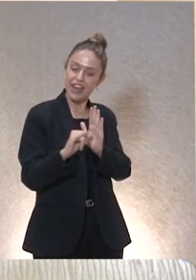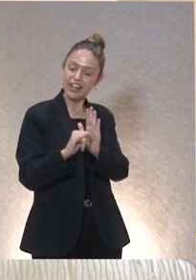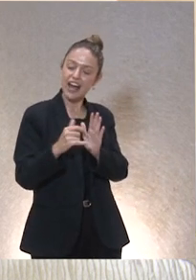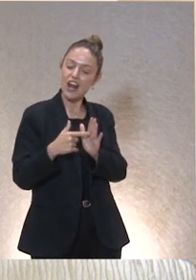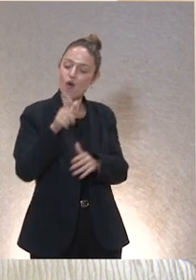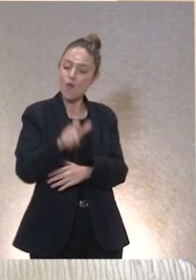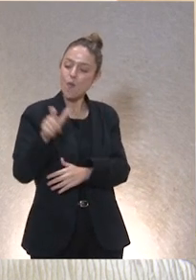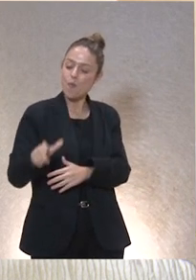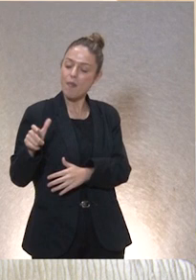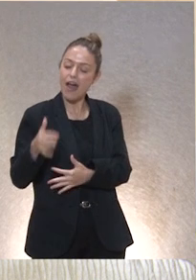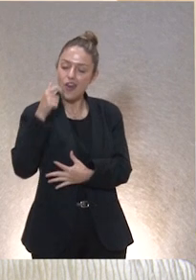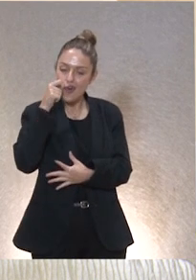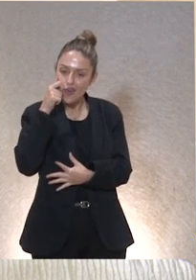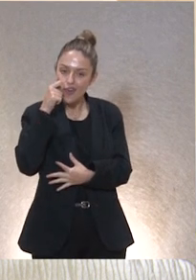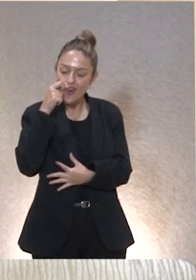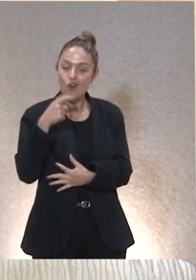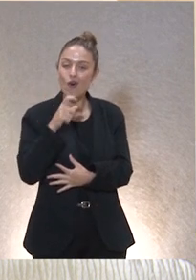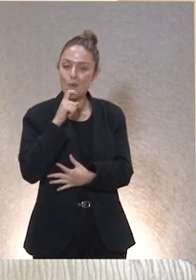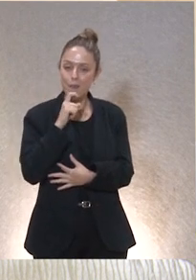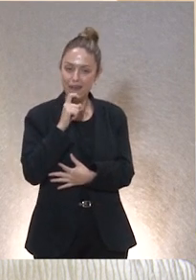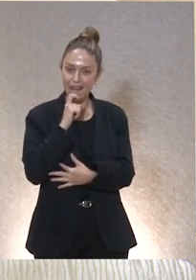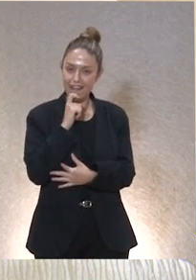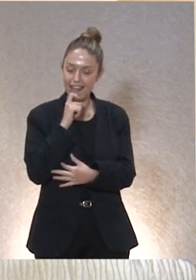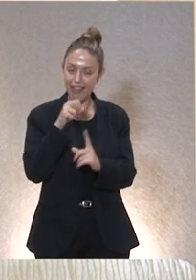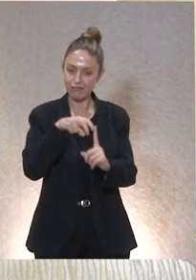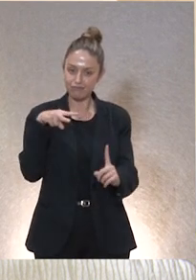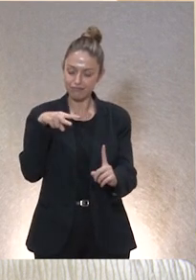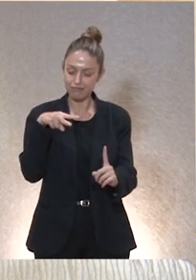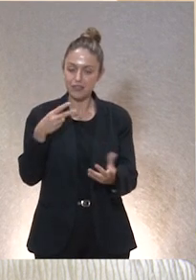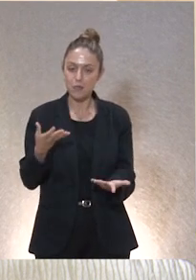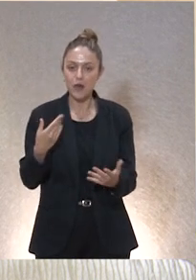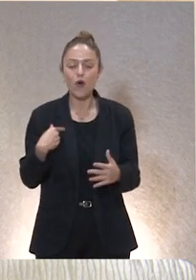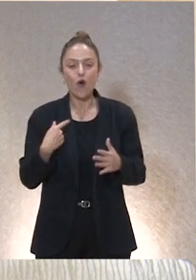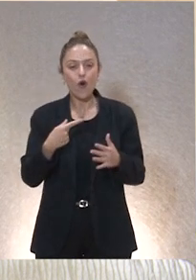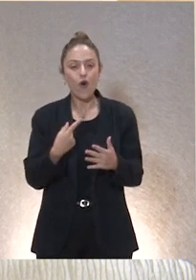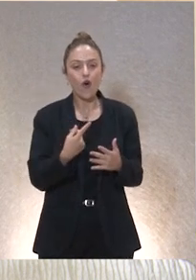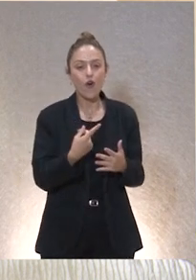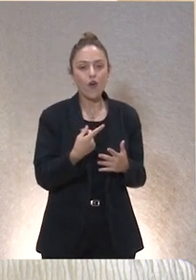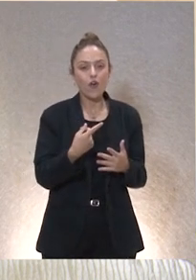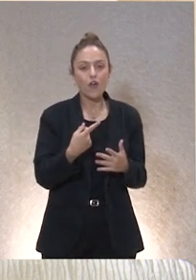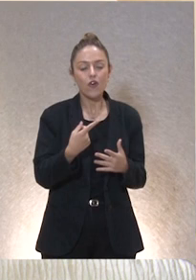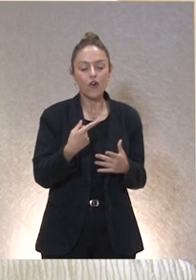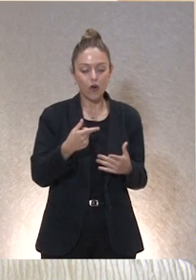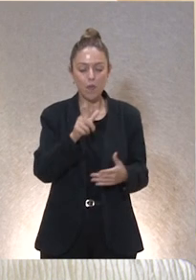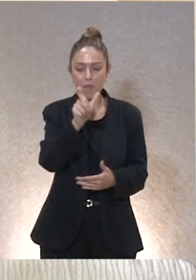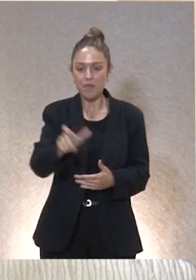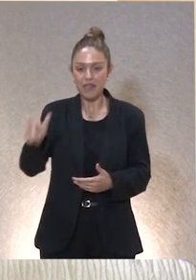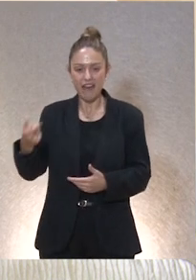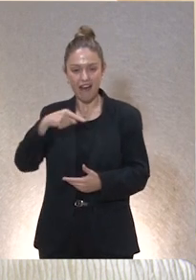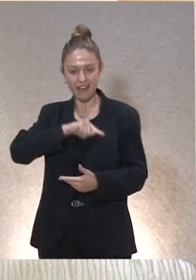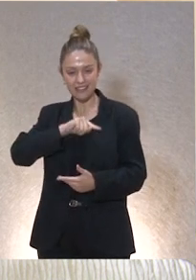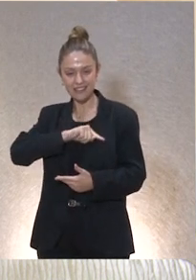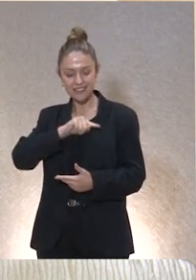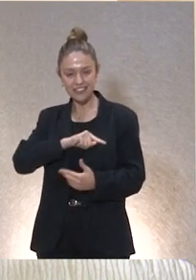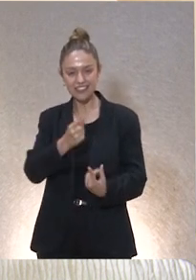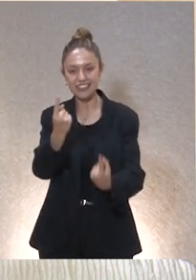humano desde toda su complejidad sin toda la profundidad que cada vida humana conlleva aunque sea en